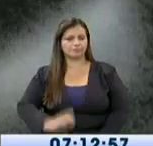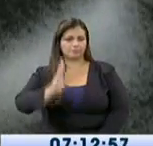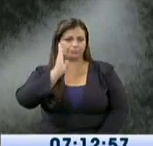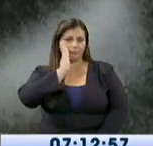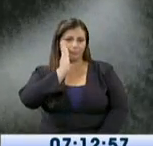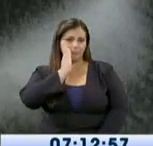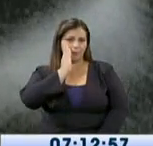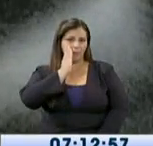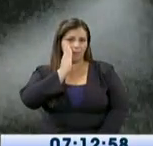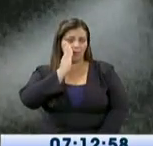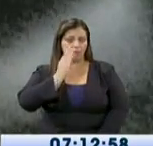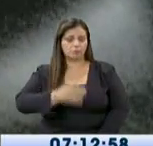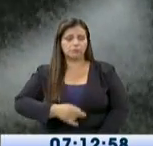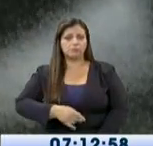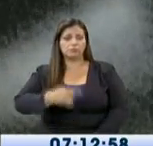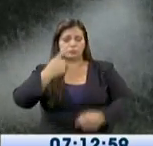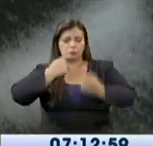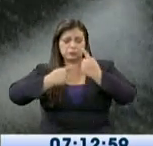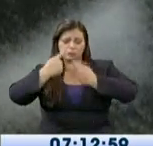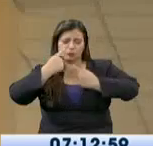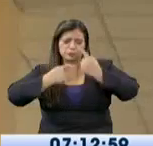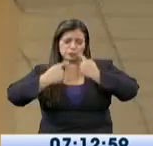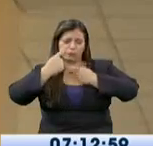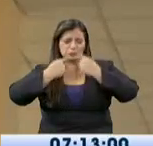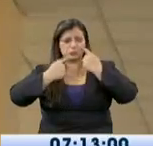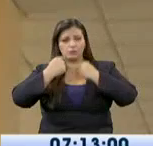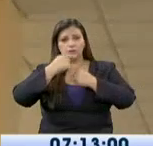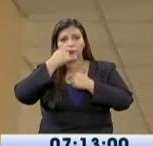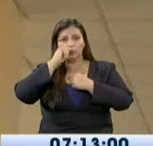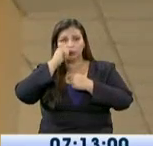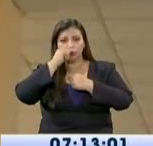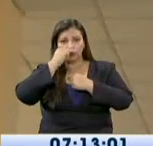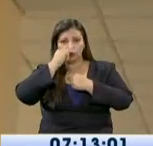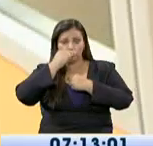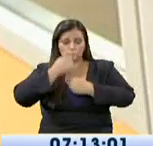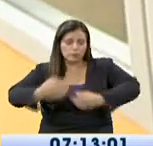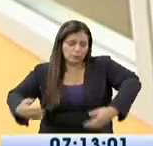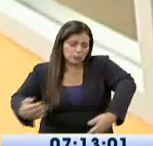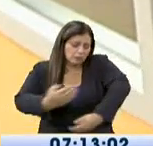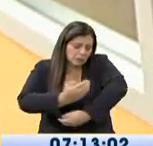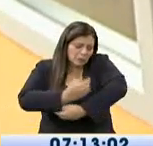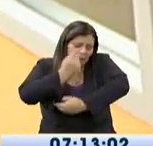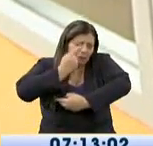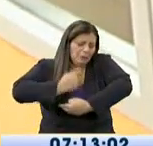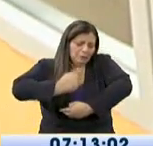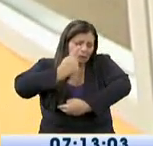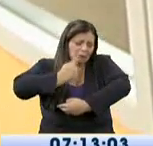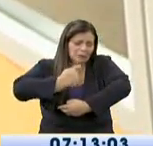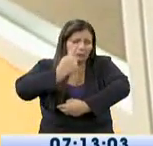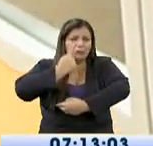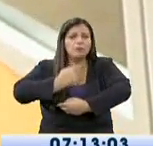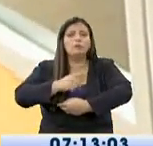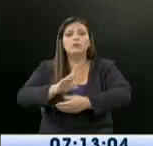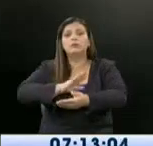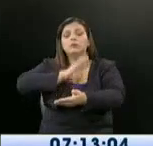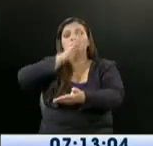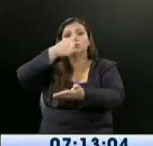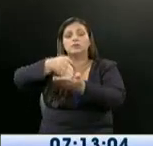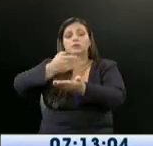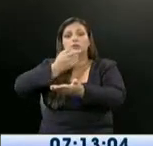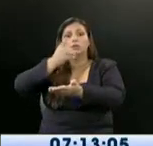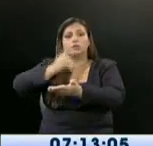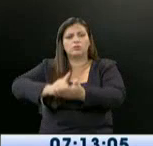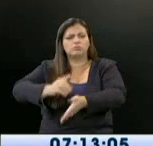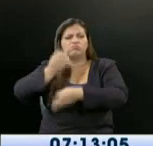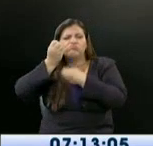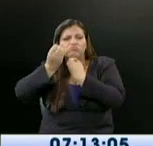Desconsolada, la madre no dejaba de llorar y abrazar a su niño en la Fiscalía de Flagrancia. En la denuncia aseguraba que su pequeño, de 7 años de